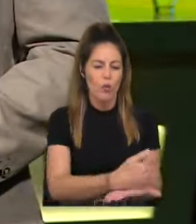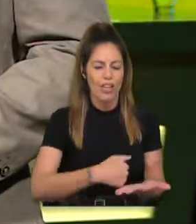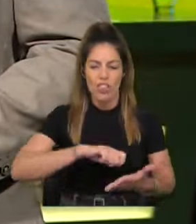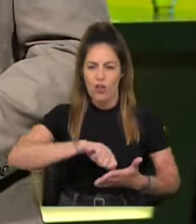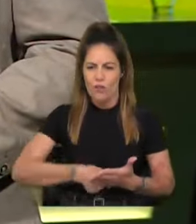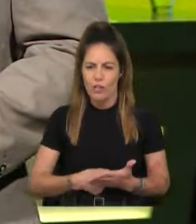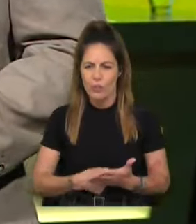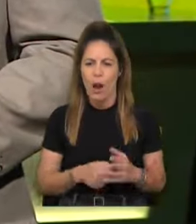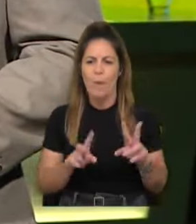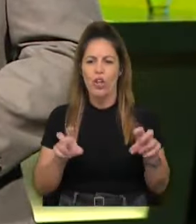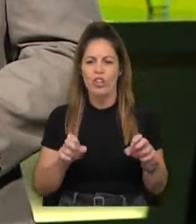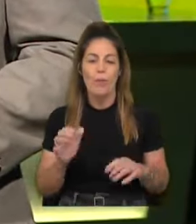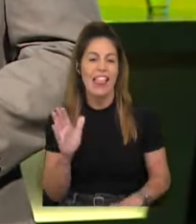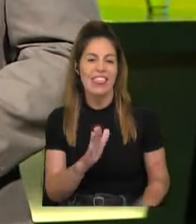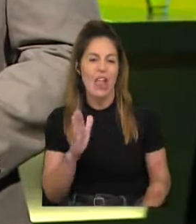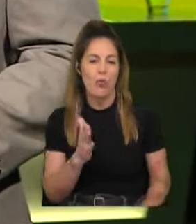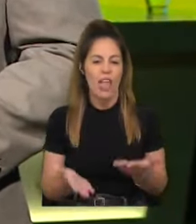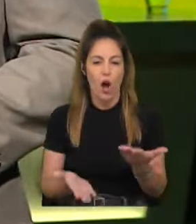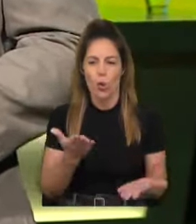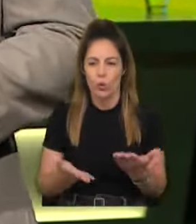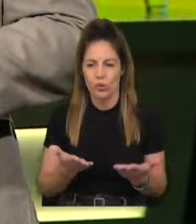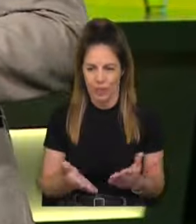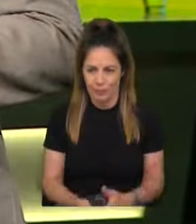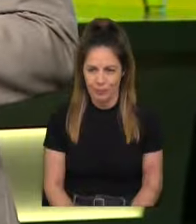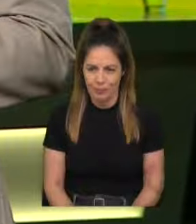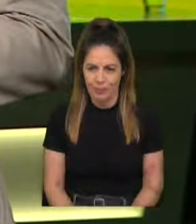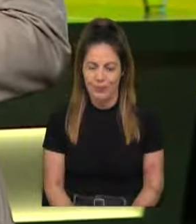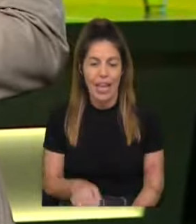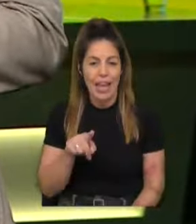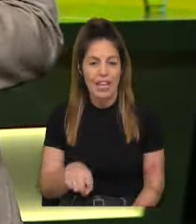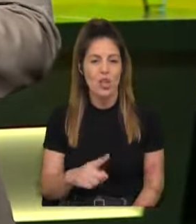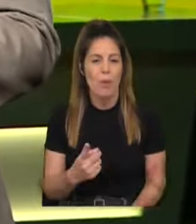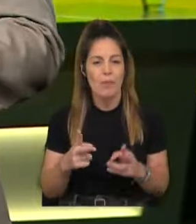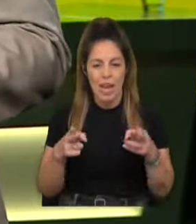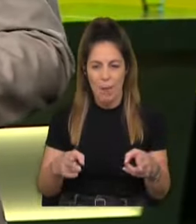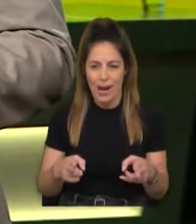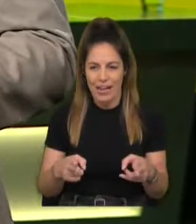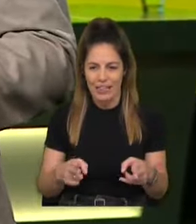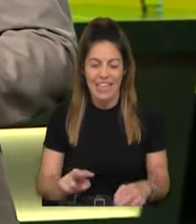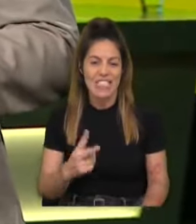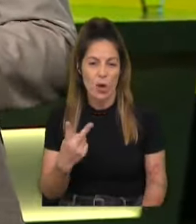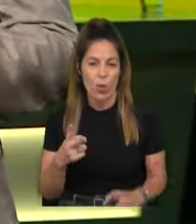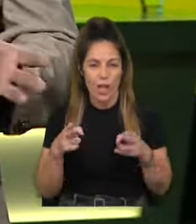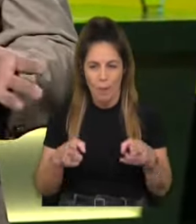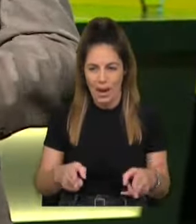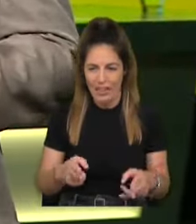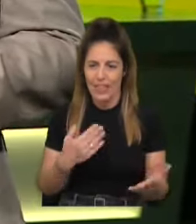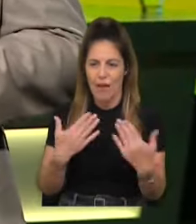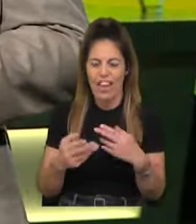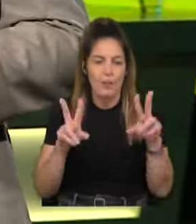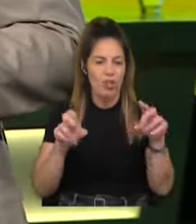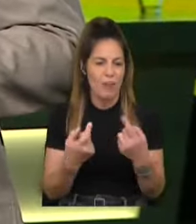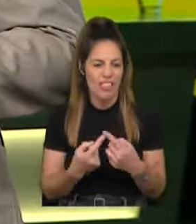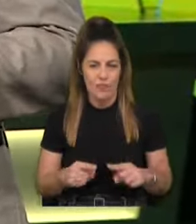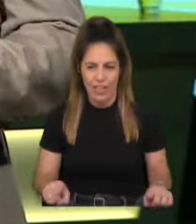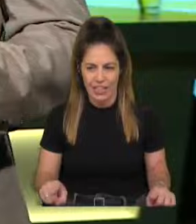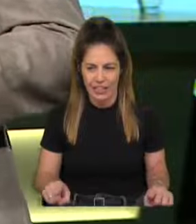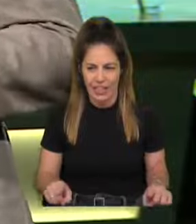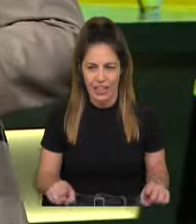de la deuda justa y contra la usura eso en la primera parte del programa La segunda nos meteremos con otro tema